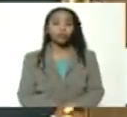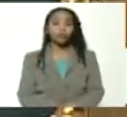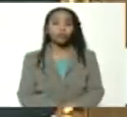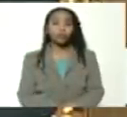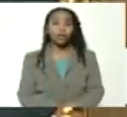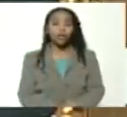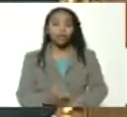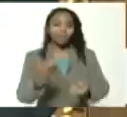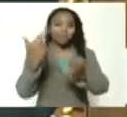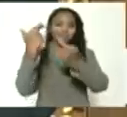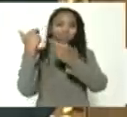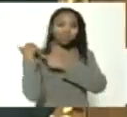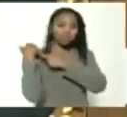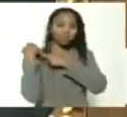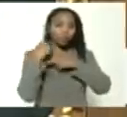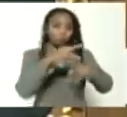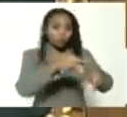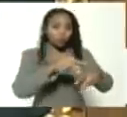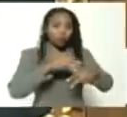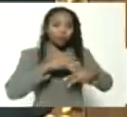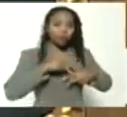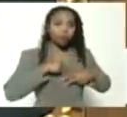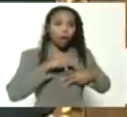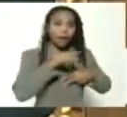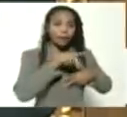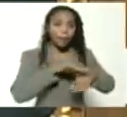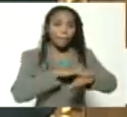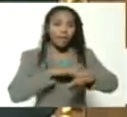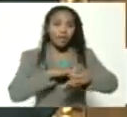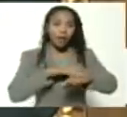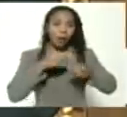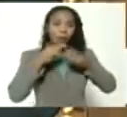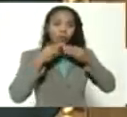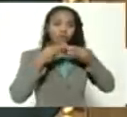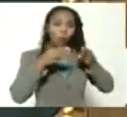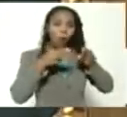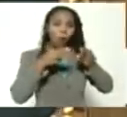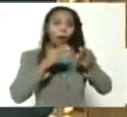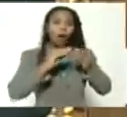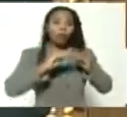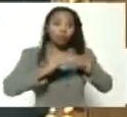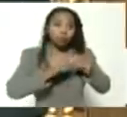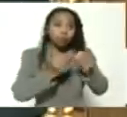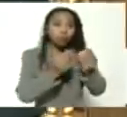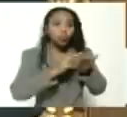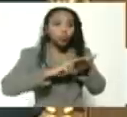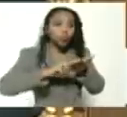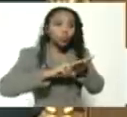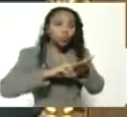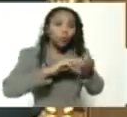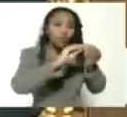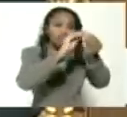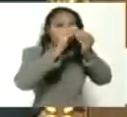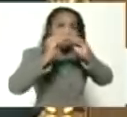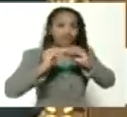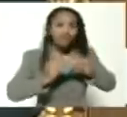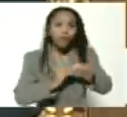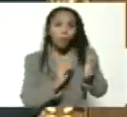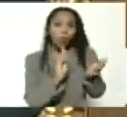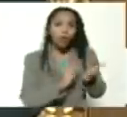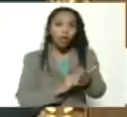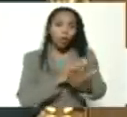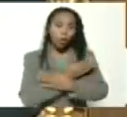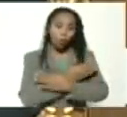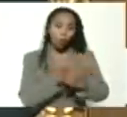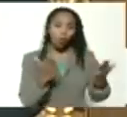la responsabilidad de asumir ese Ministerio Público para recuperarlo y colocarlo a la orden de